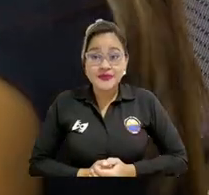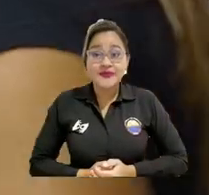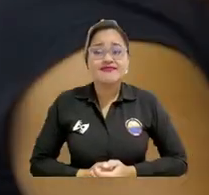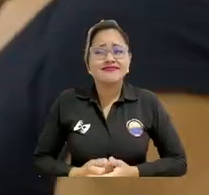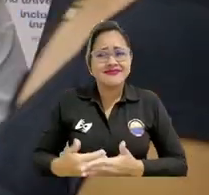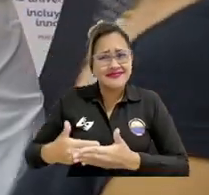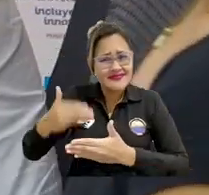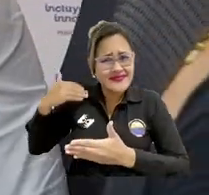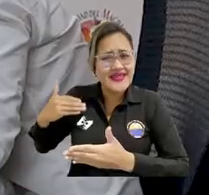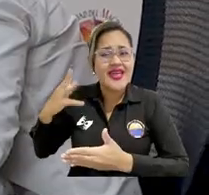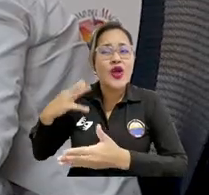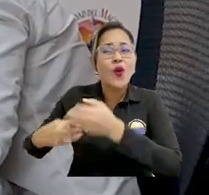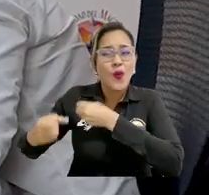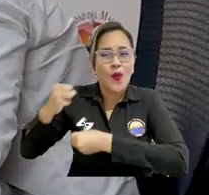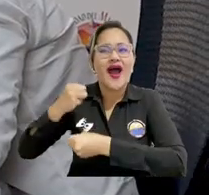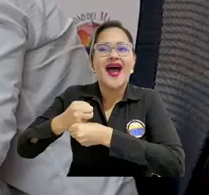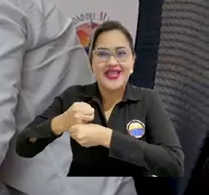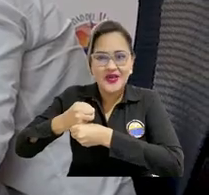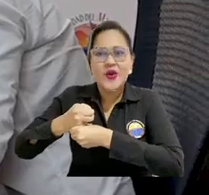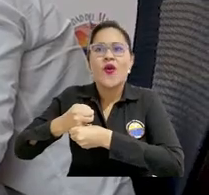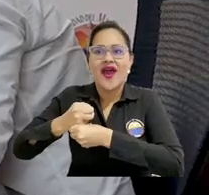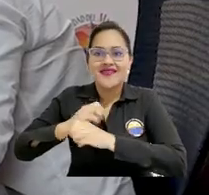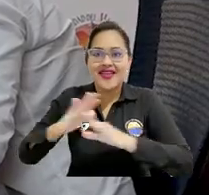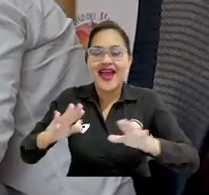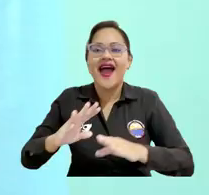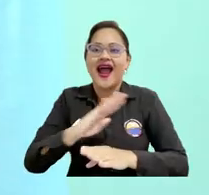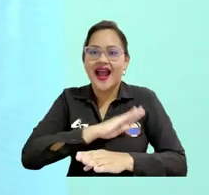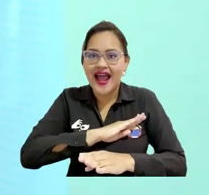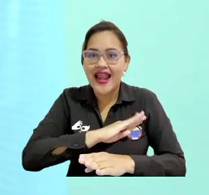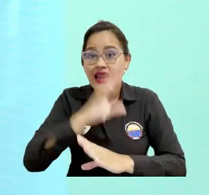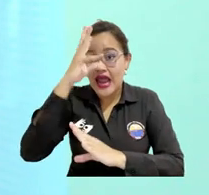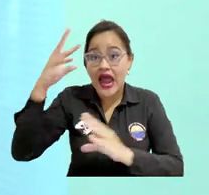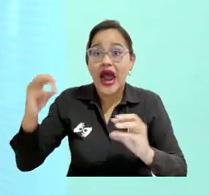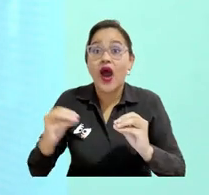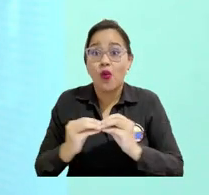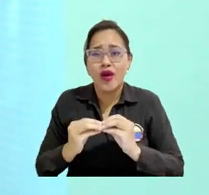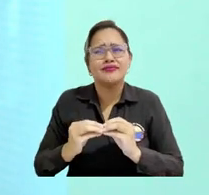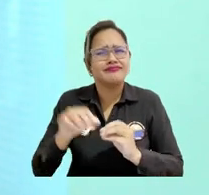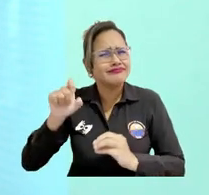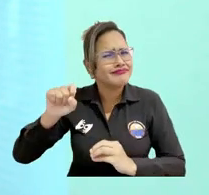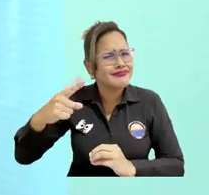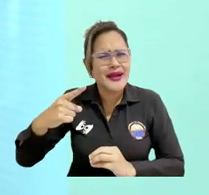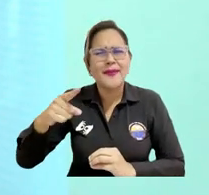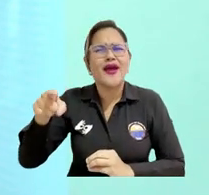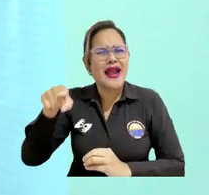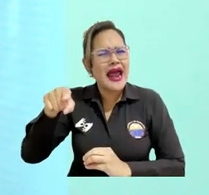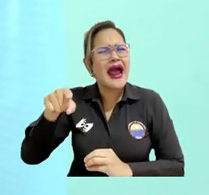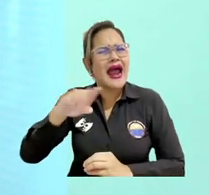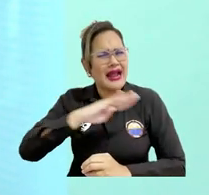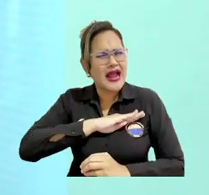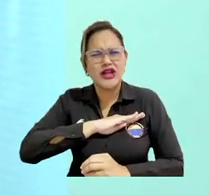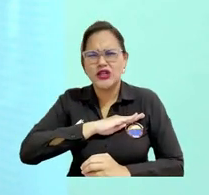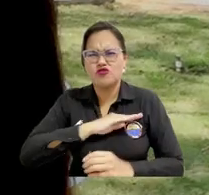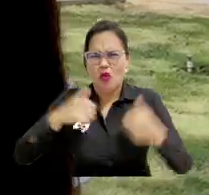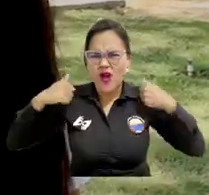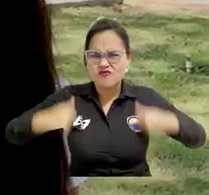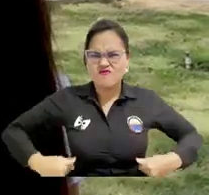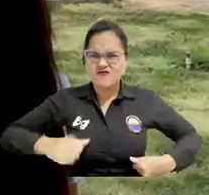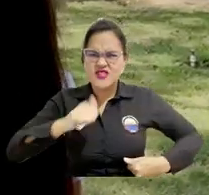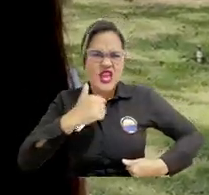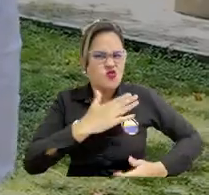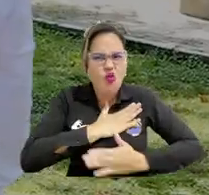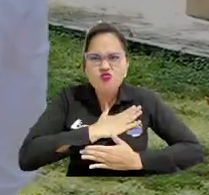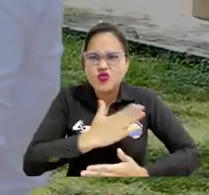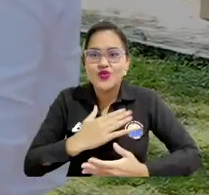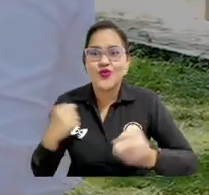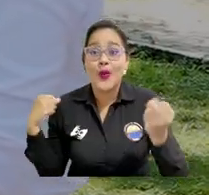Hace 4 años estuvimos con el alcalde David Faedo, quien debo reconocerle, siempre lo he hecho, fue de los primeros alcaldes que en pandemia se puso la 10 para decir vamos a